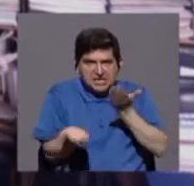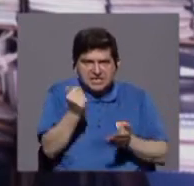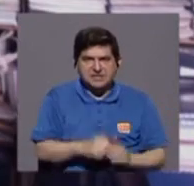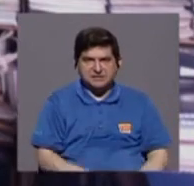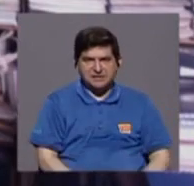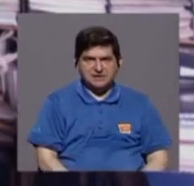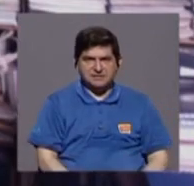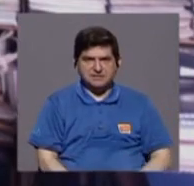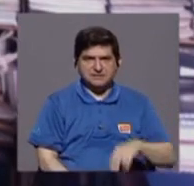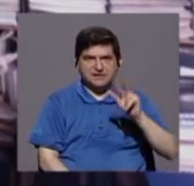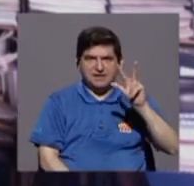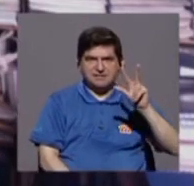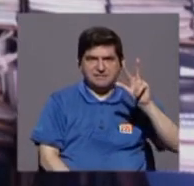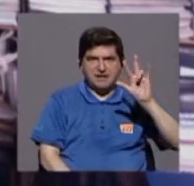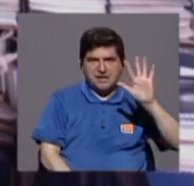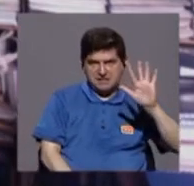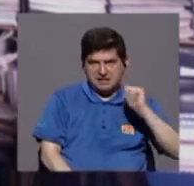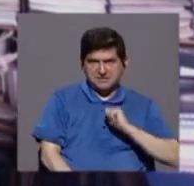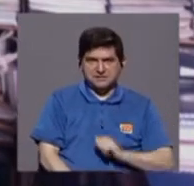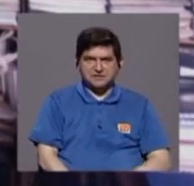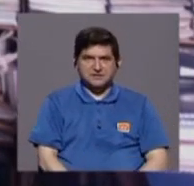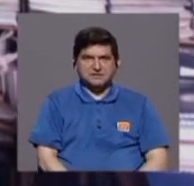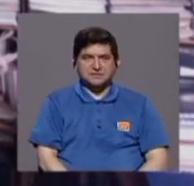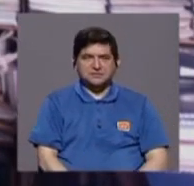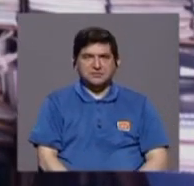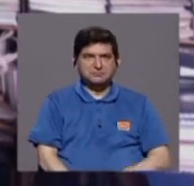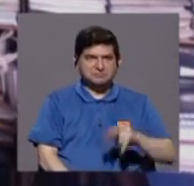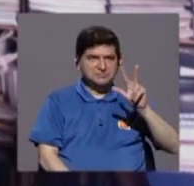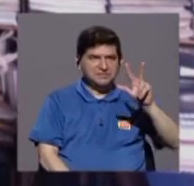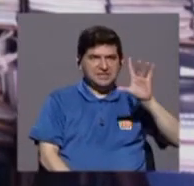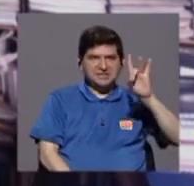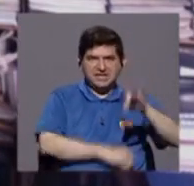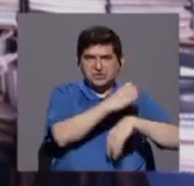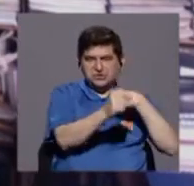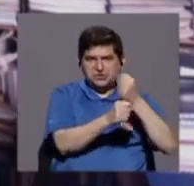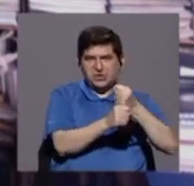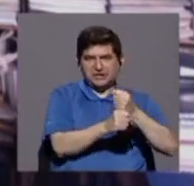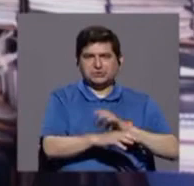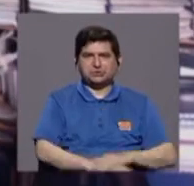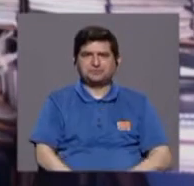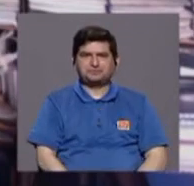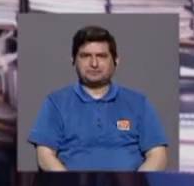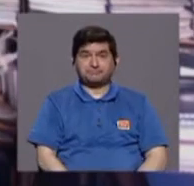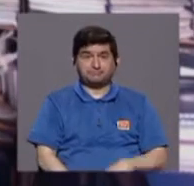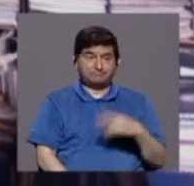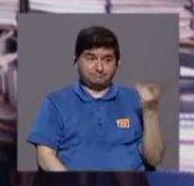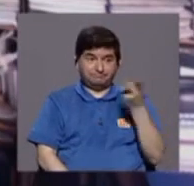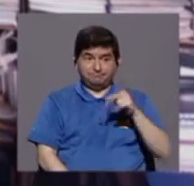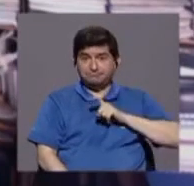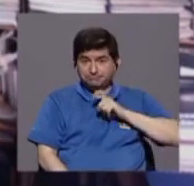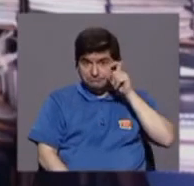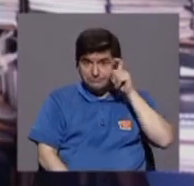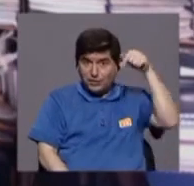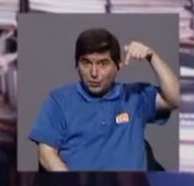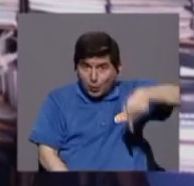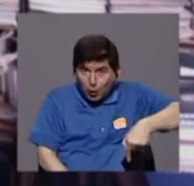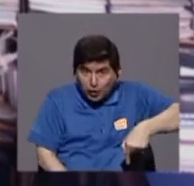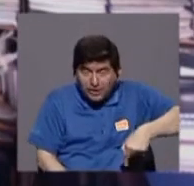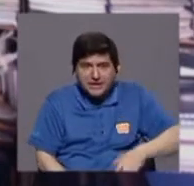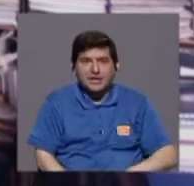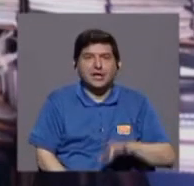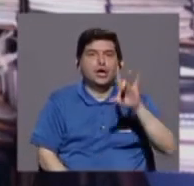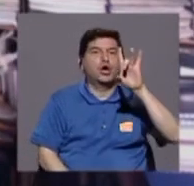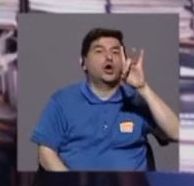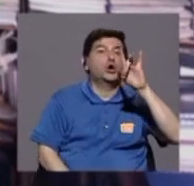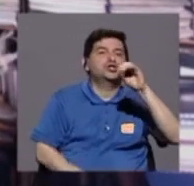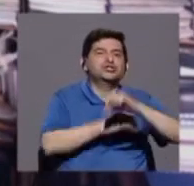de unos 35, 38 años para ambos sexos. Hoy por hoy estamos en